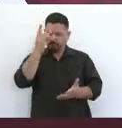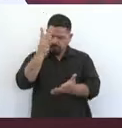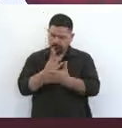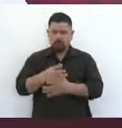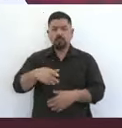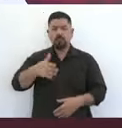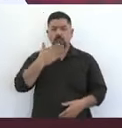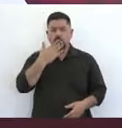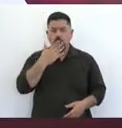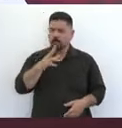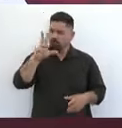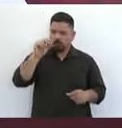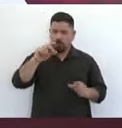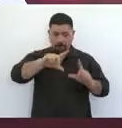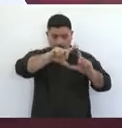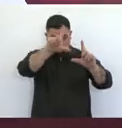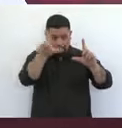México,